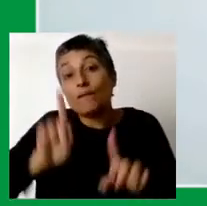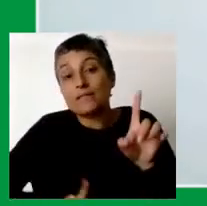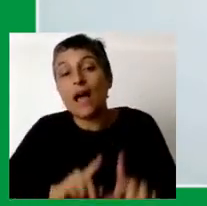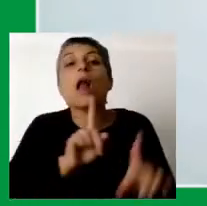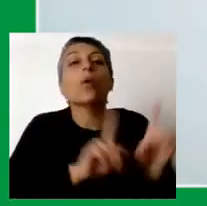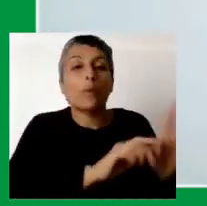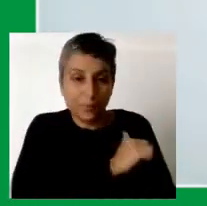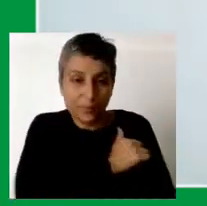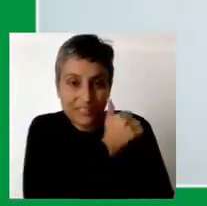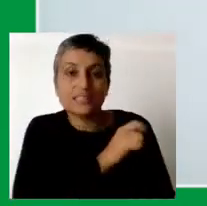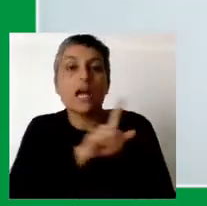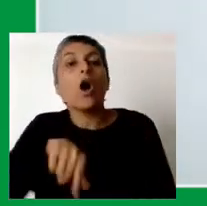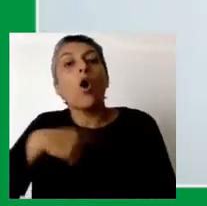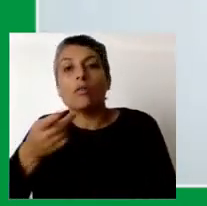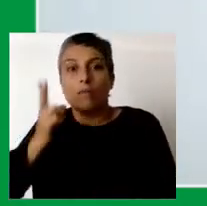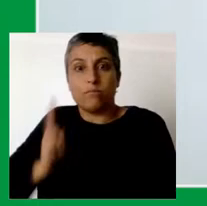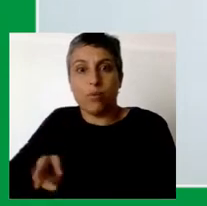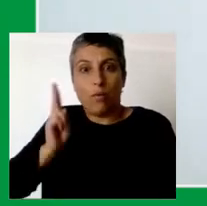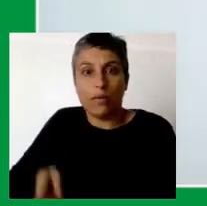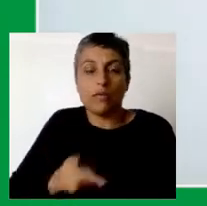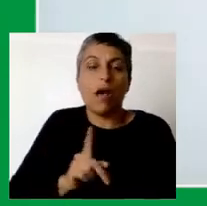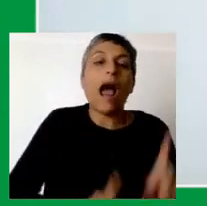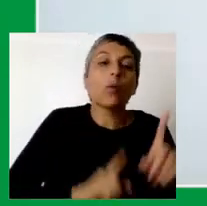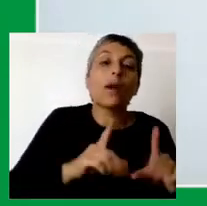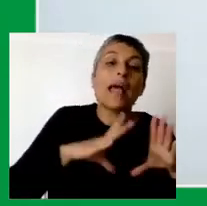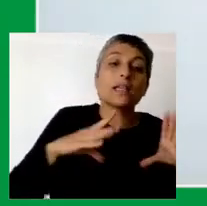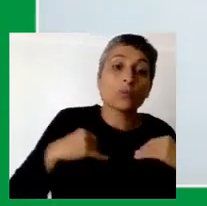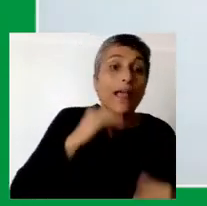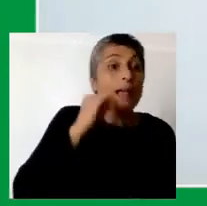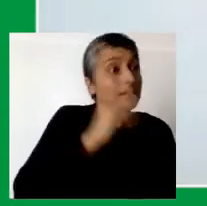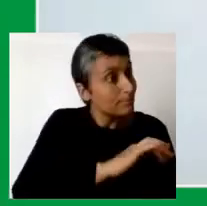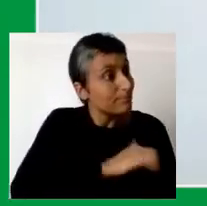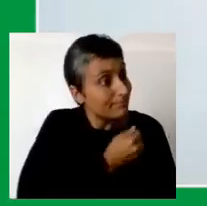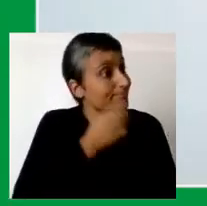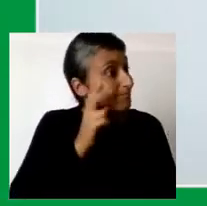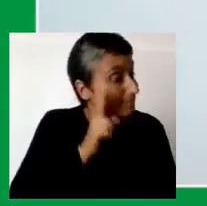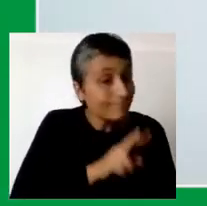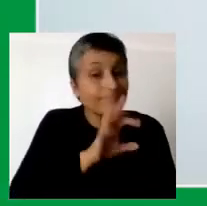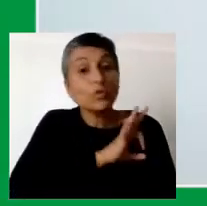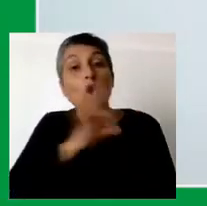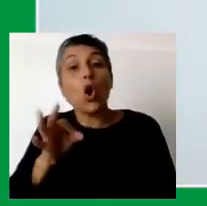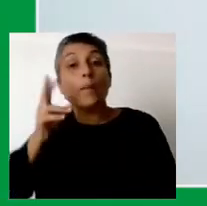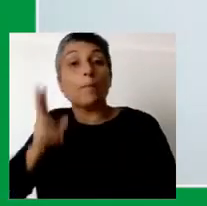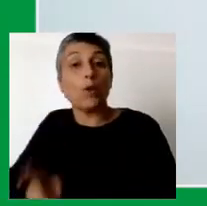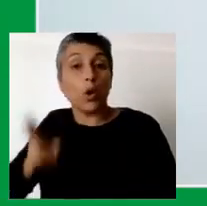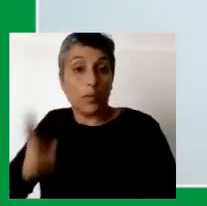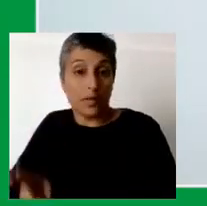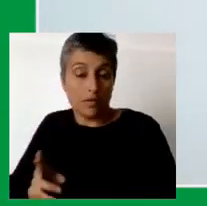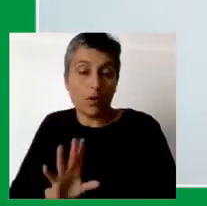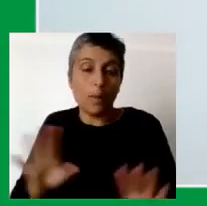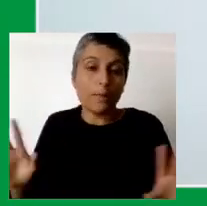otras se prohibió, en algunas escuelas se usa, en otras se prohibió. Me parece a mí, y esta es una opinión personal,